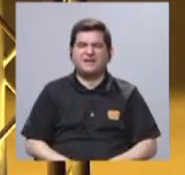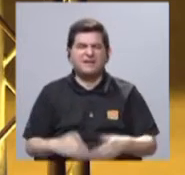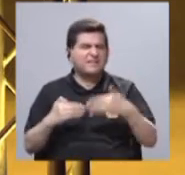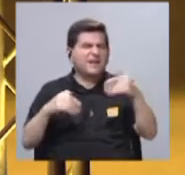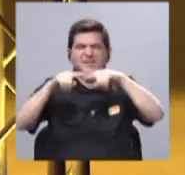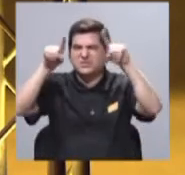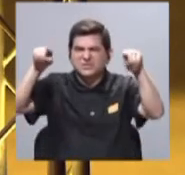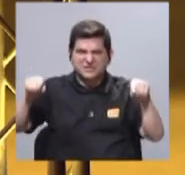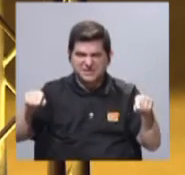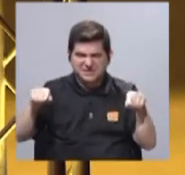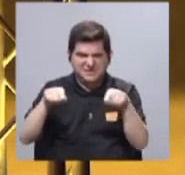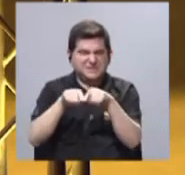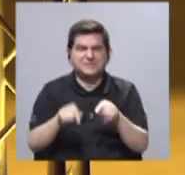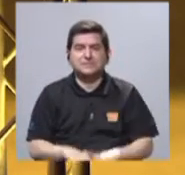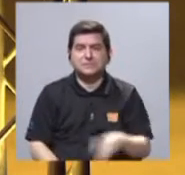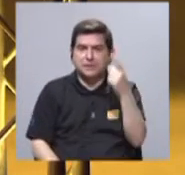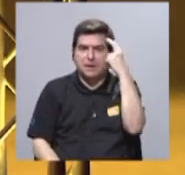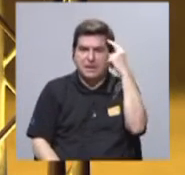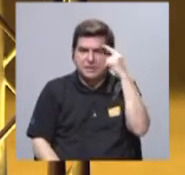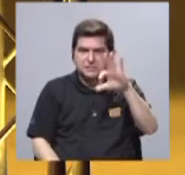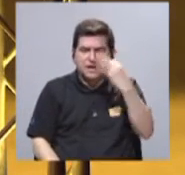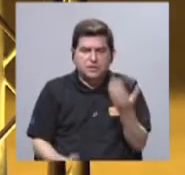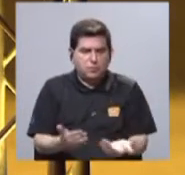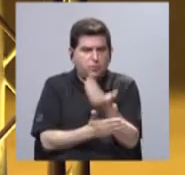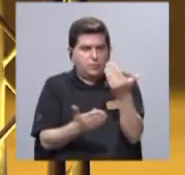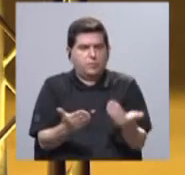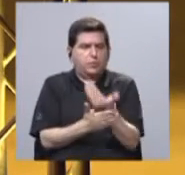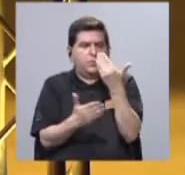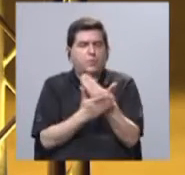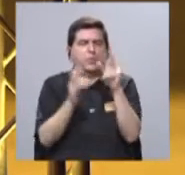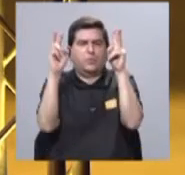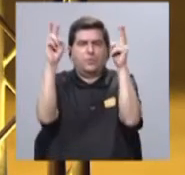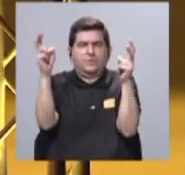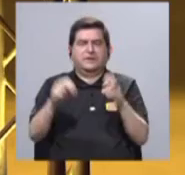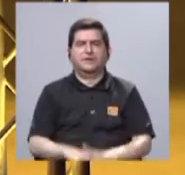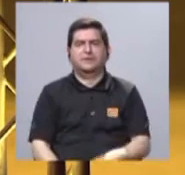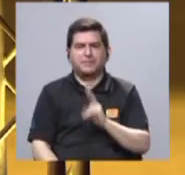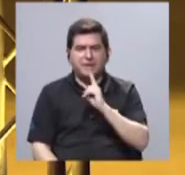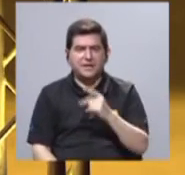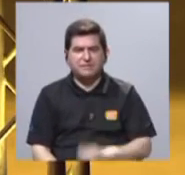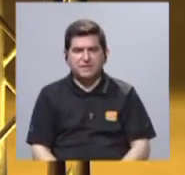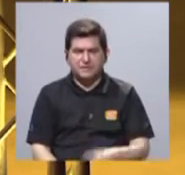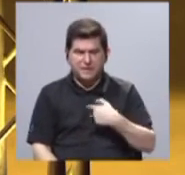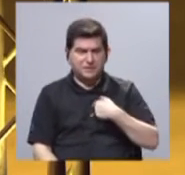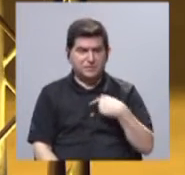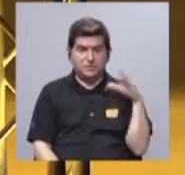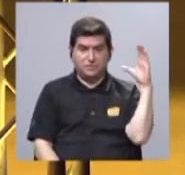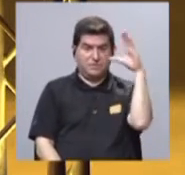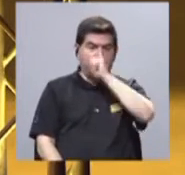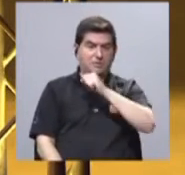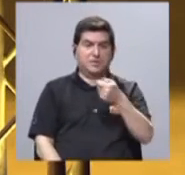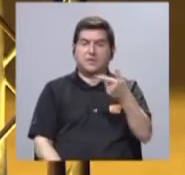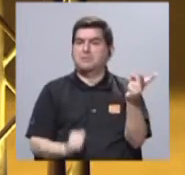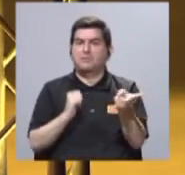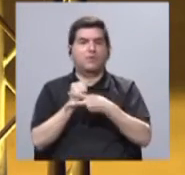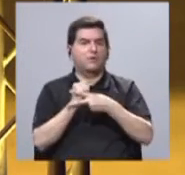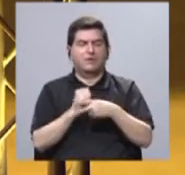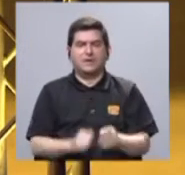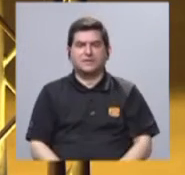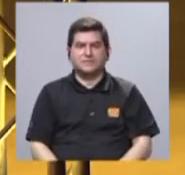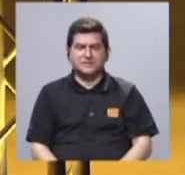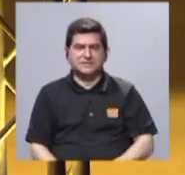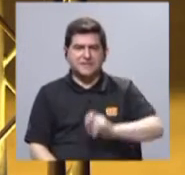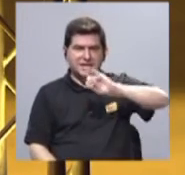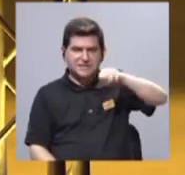y después con una capacidad de salirse del cuadrado de